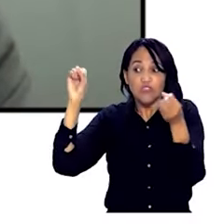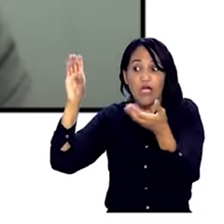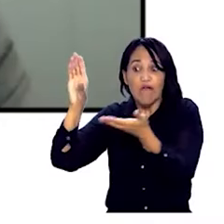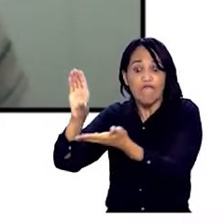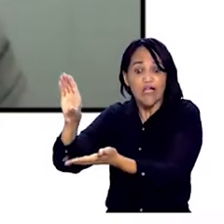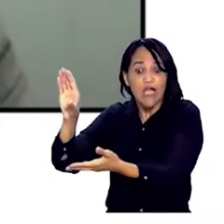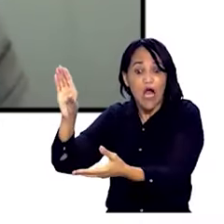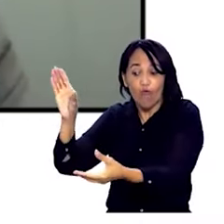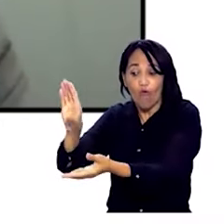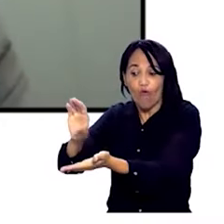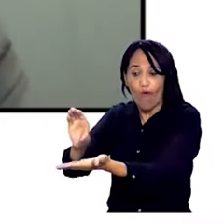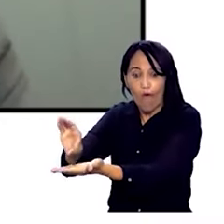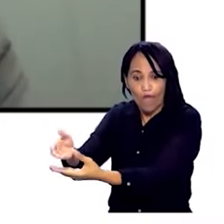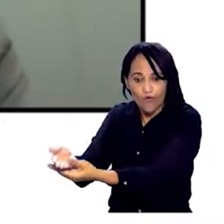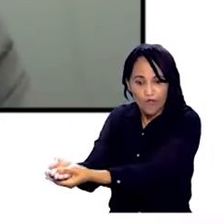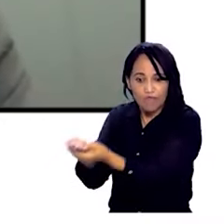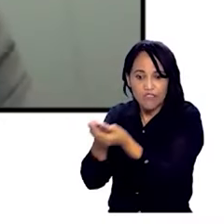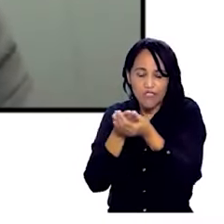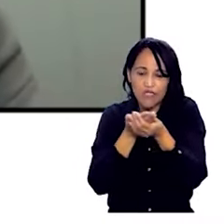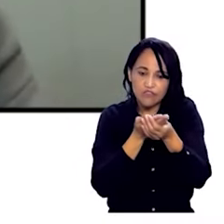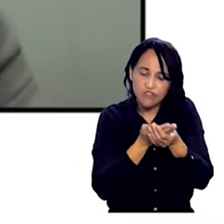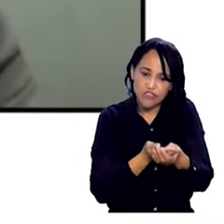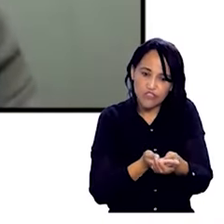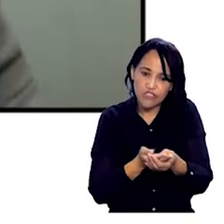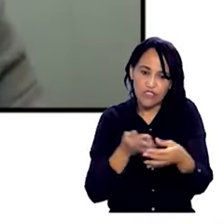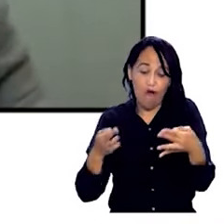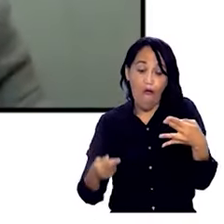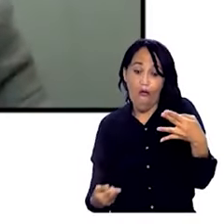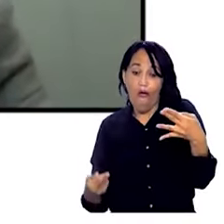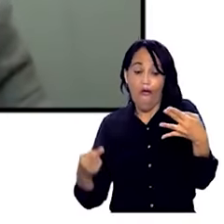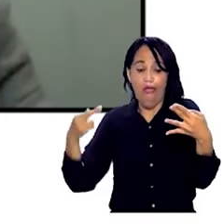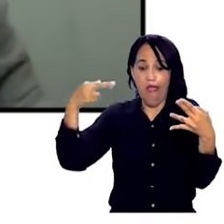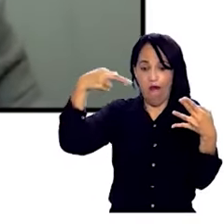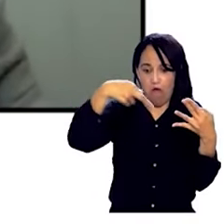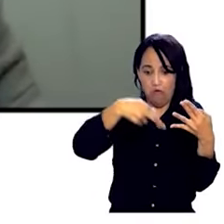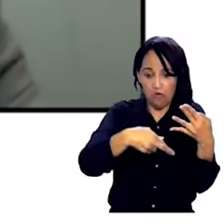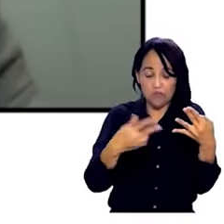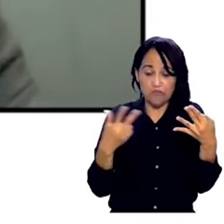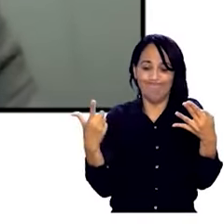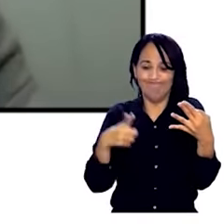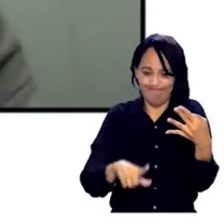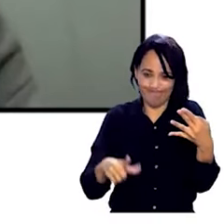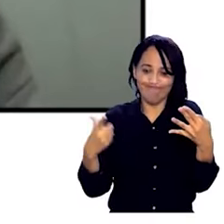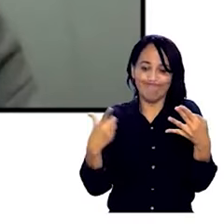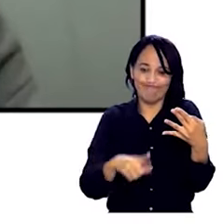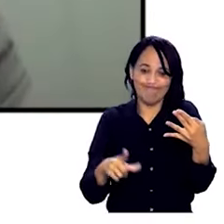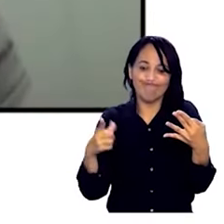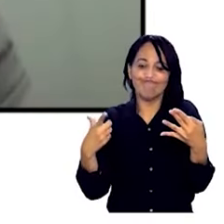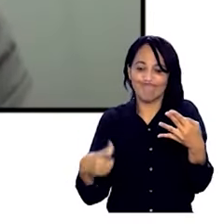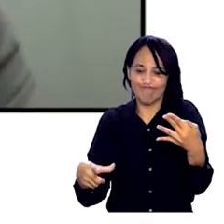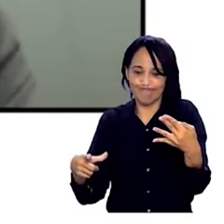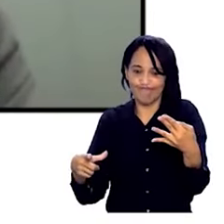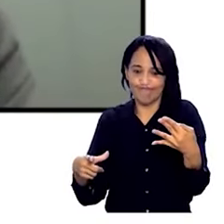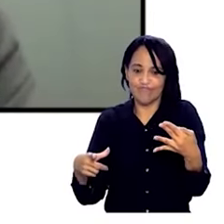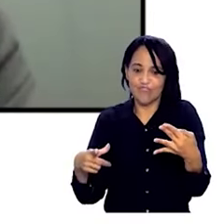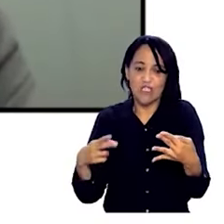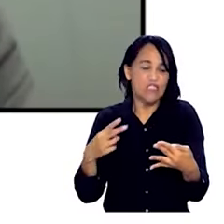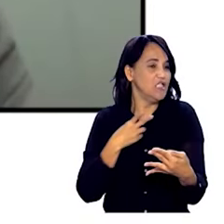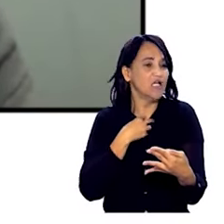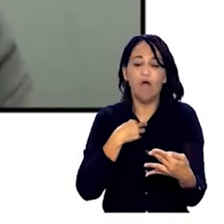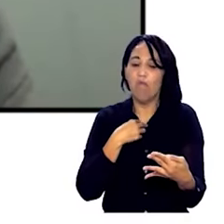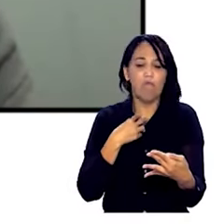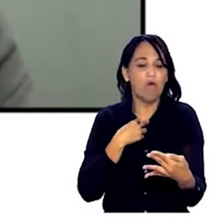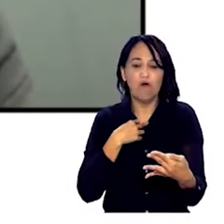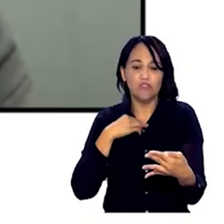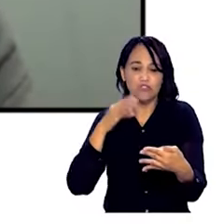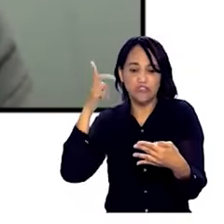repetitivas que existe en Brasil Entonces Cuando llegan a la corte Suprema estas causas la corte muchas veces con un solo fallo